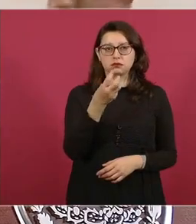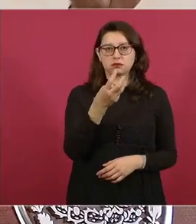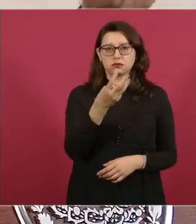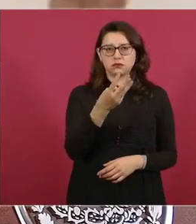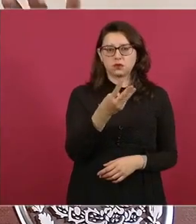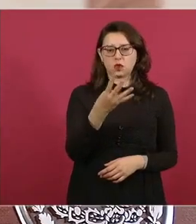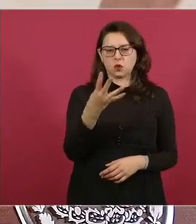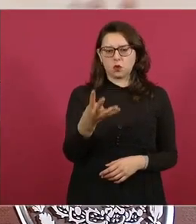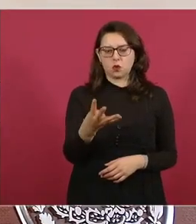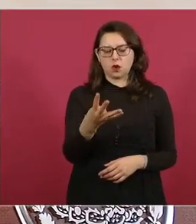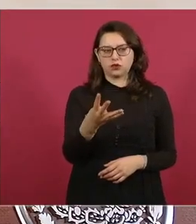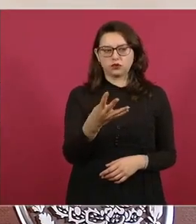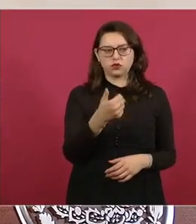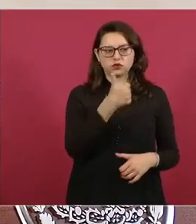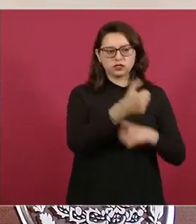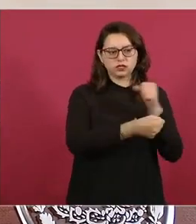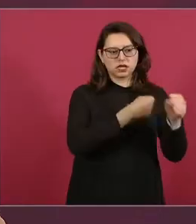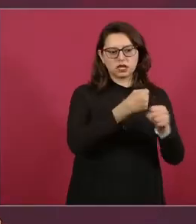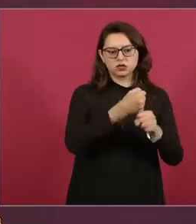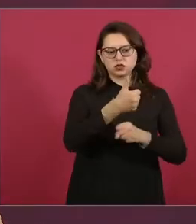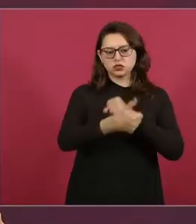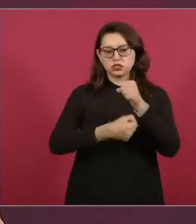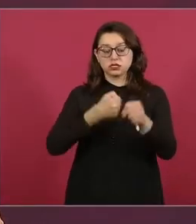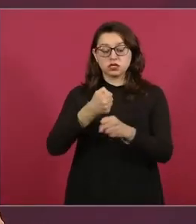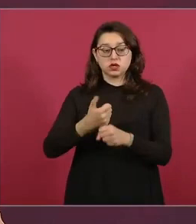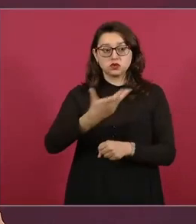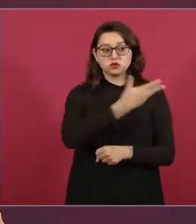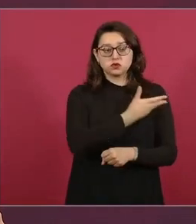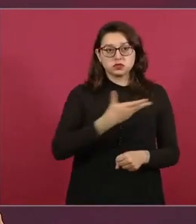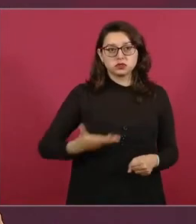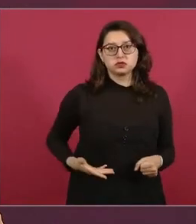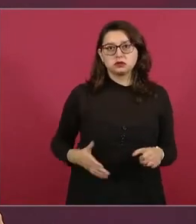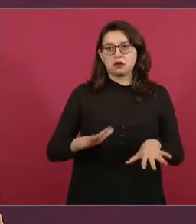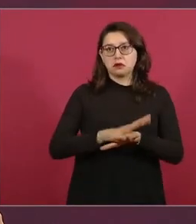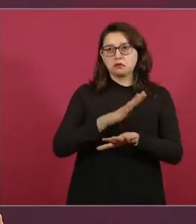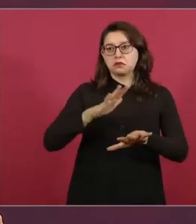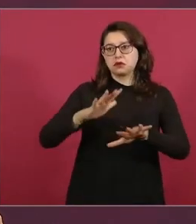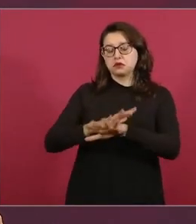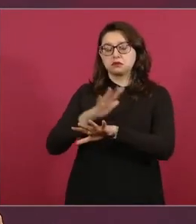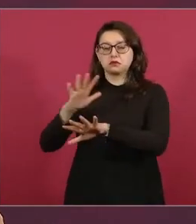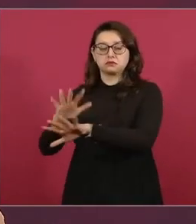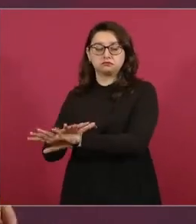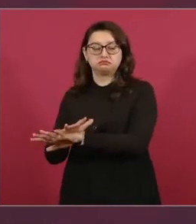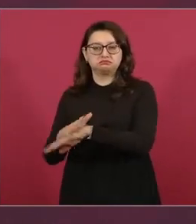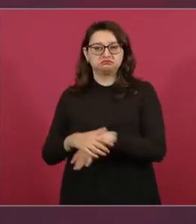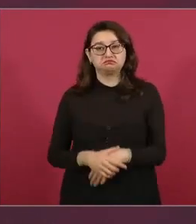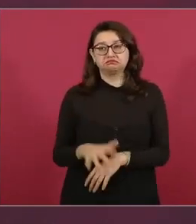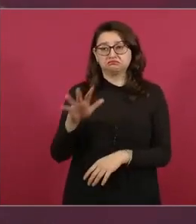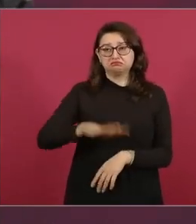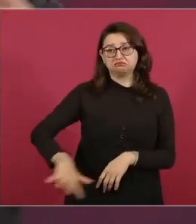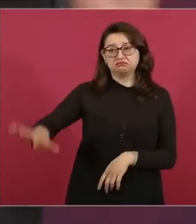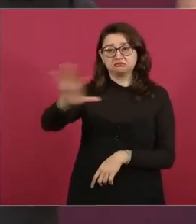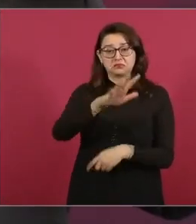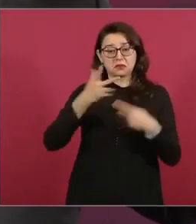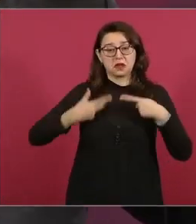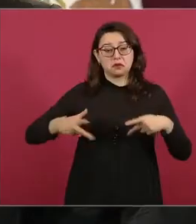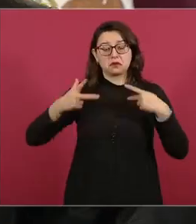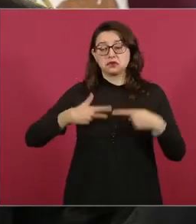y estoy seguro que el 90% de los mexicanos